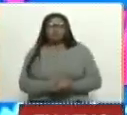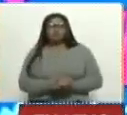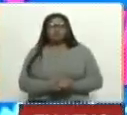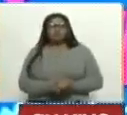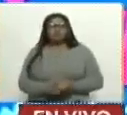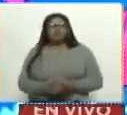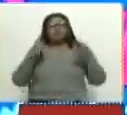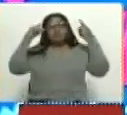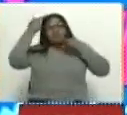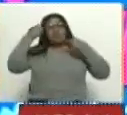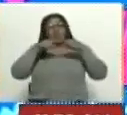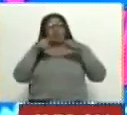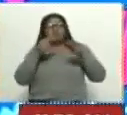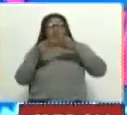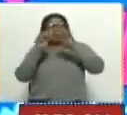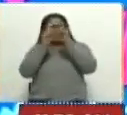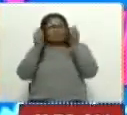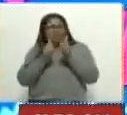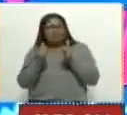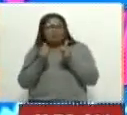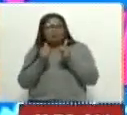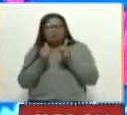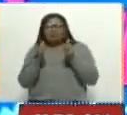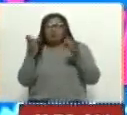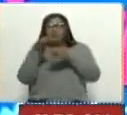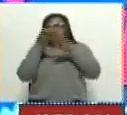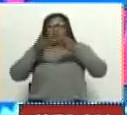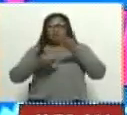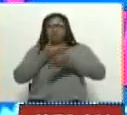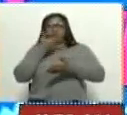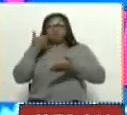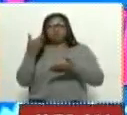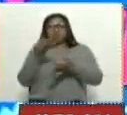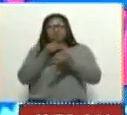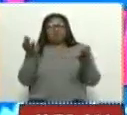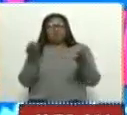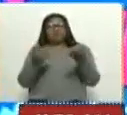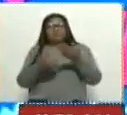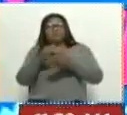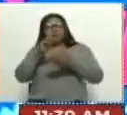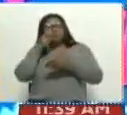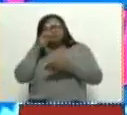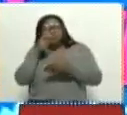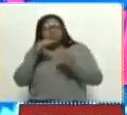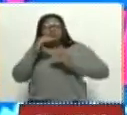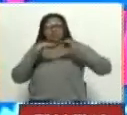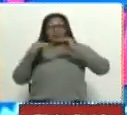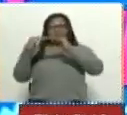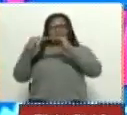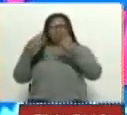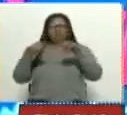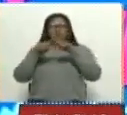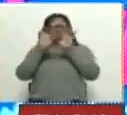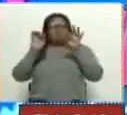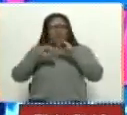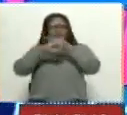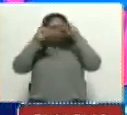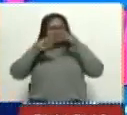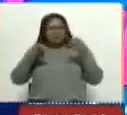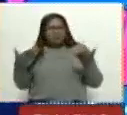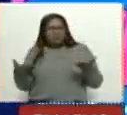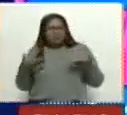del sistema de gobierno más perfecto aquel que genera la mayor suma de seguridad de estabilidad de felicidad Social